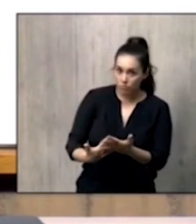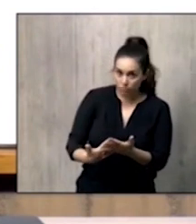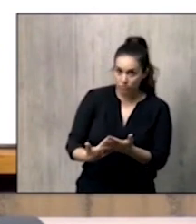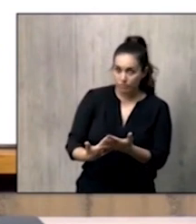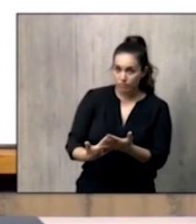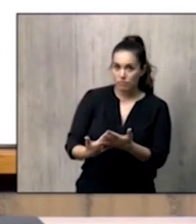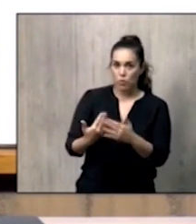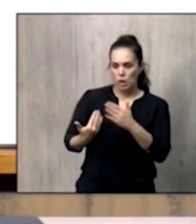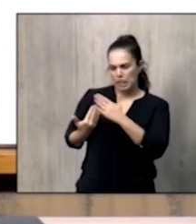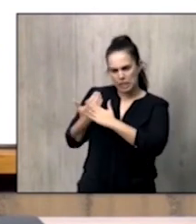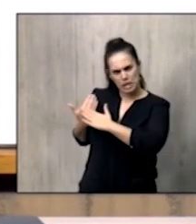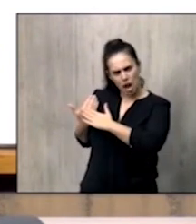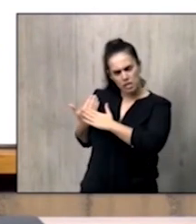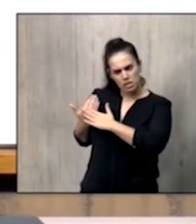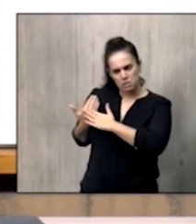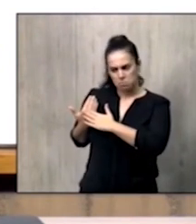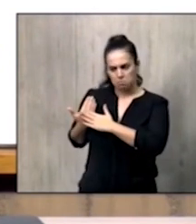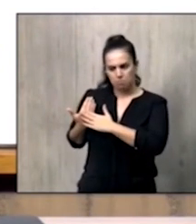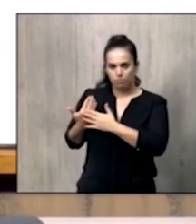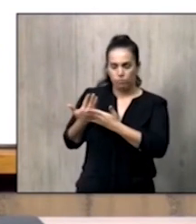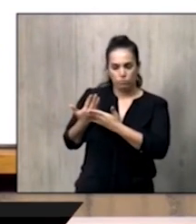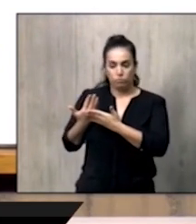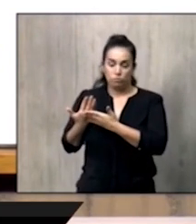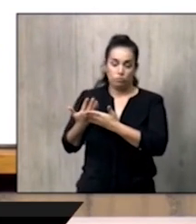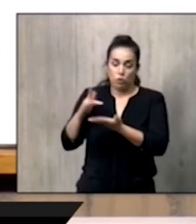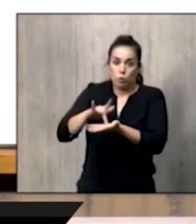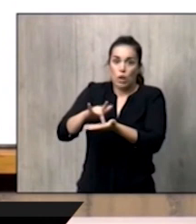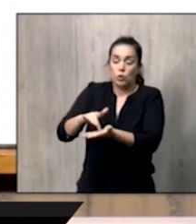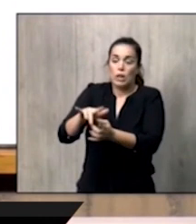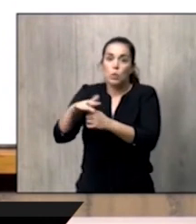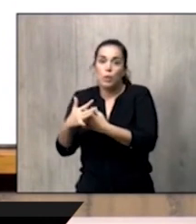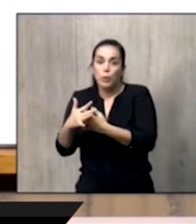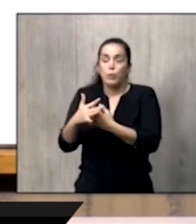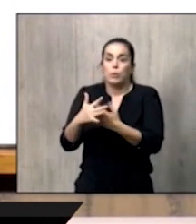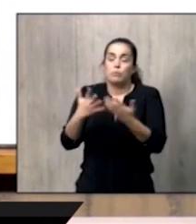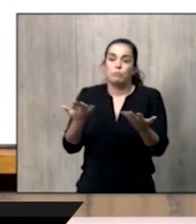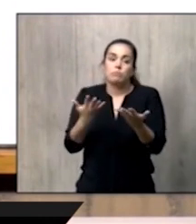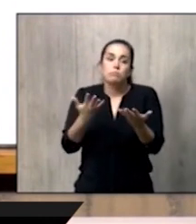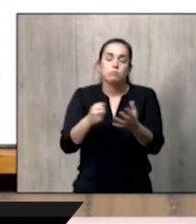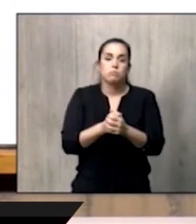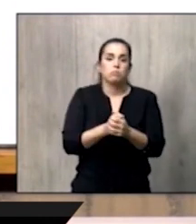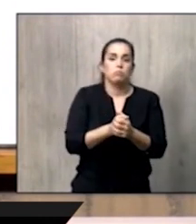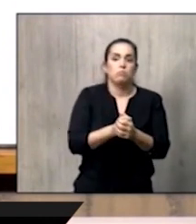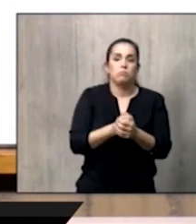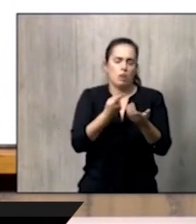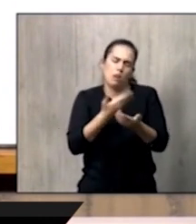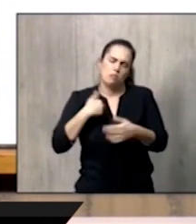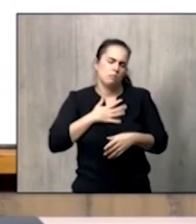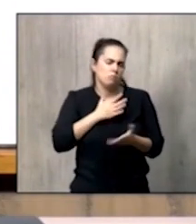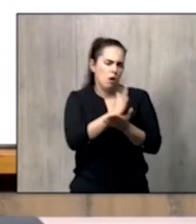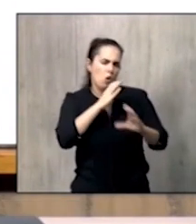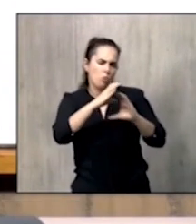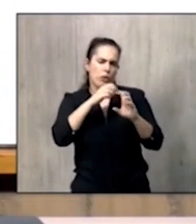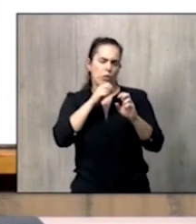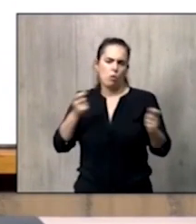Se han producido en los últimos días algunos hechos de los cuales la prensa, los medios de comunicación en general han dado cuenta con